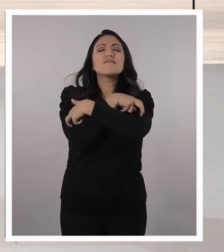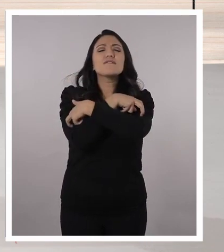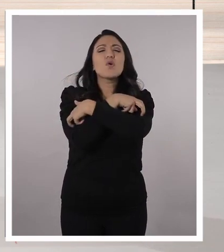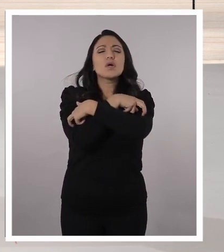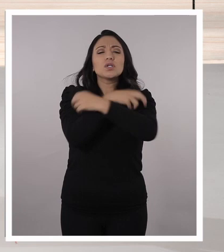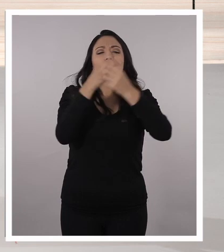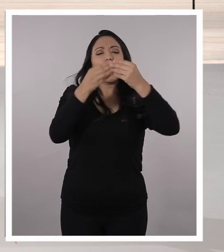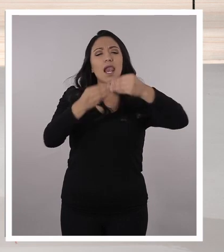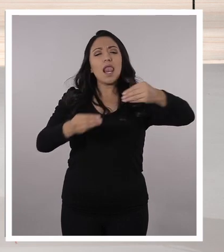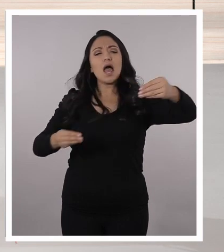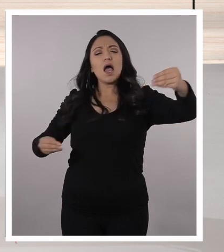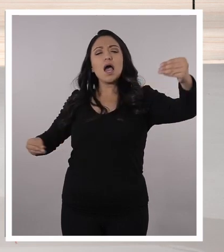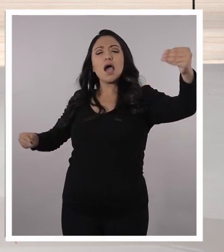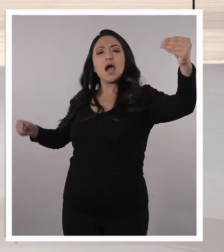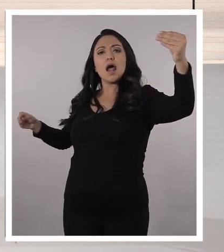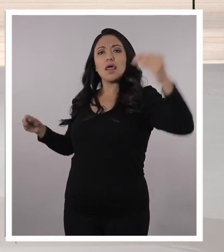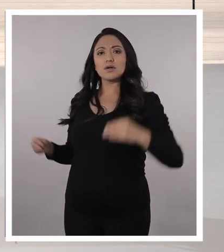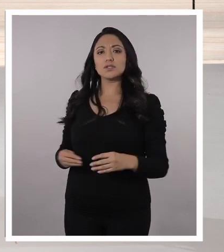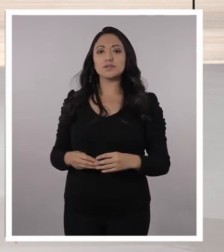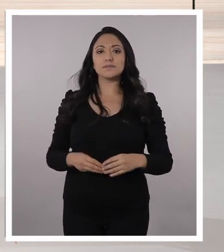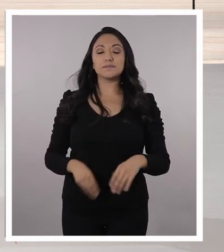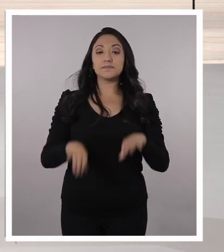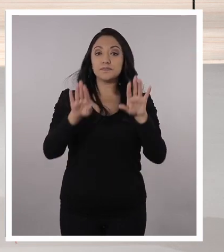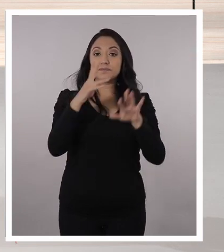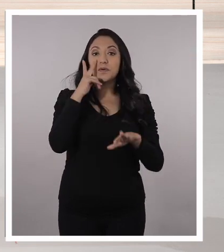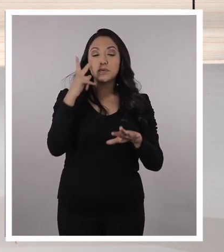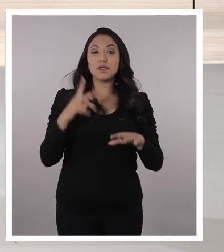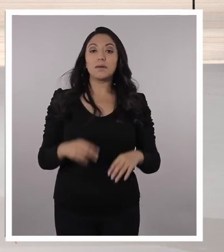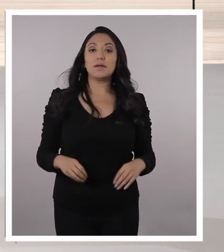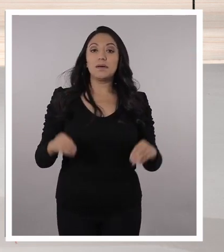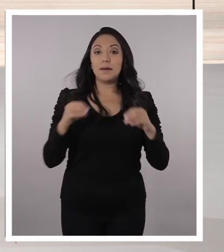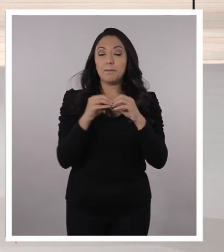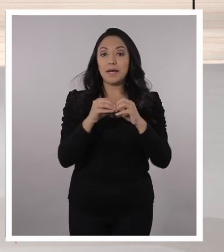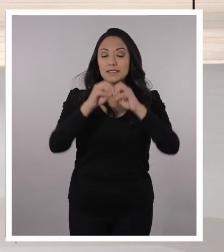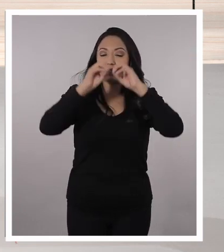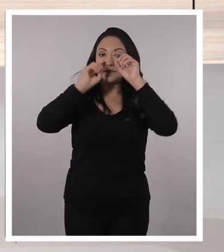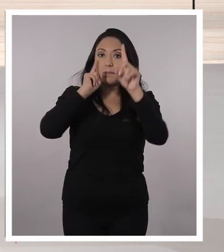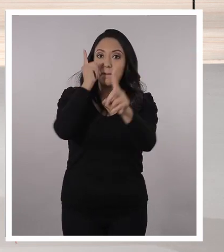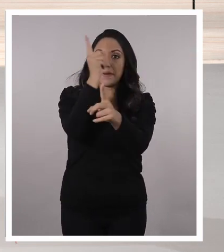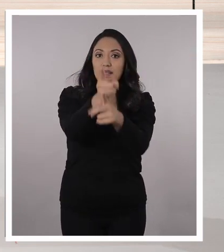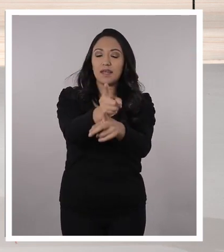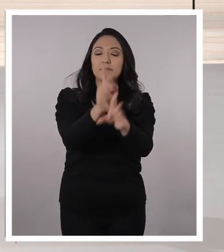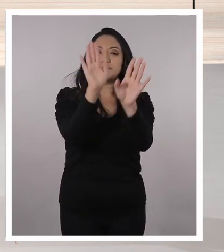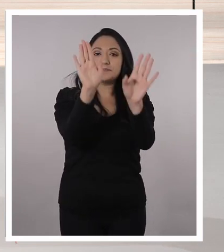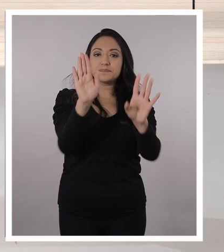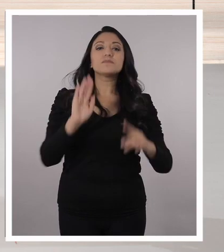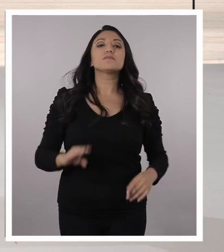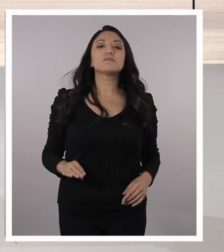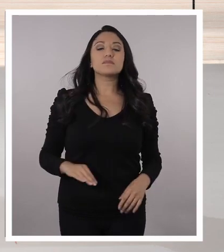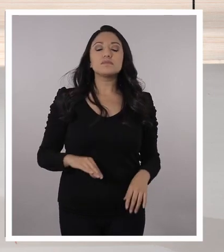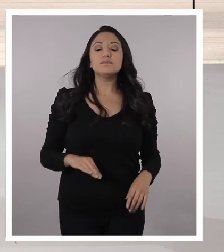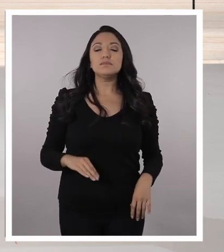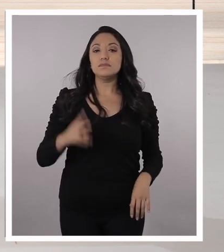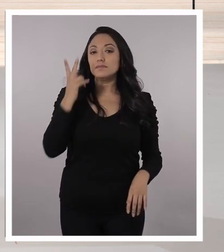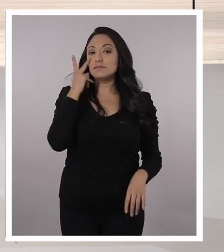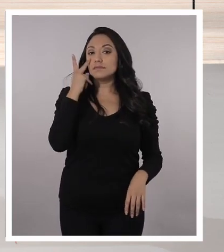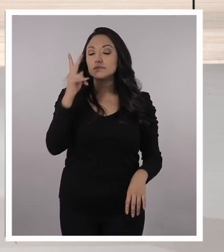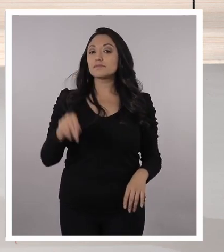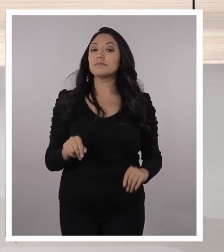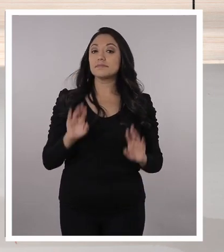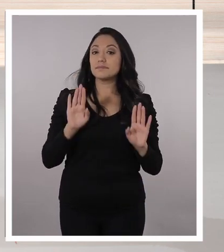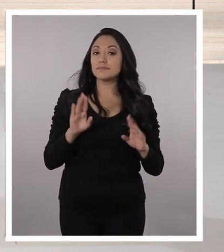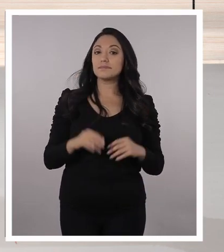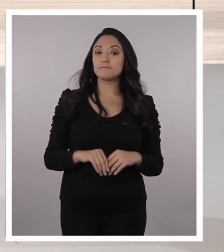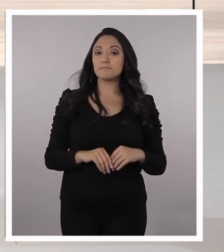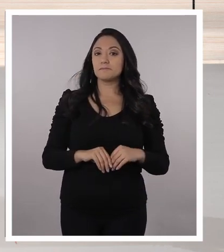dices, muy largos. ¿Qué te parece si los vemos de manera más real? ¿Cómo se verían estos fósiles? ¿Y cómo vamos a hacer